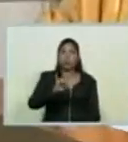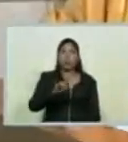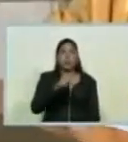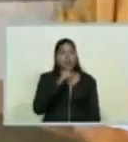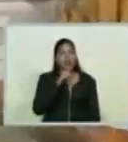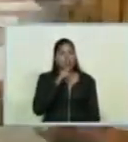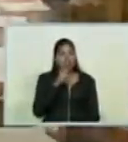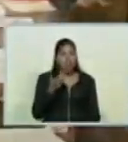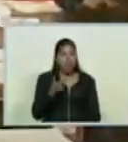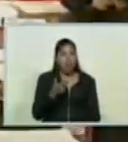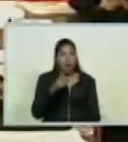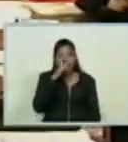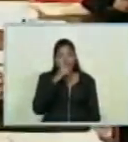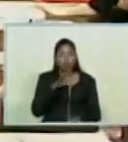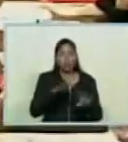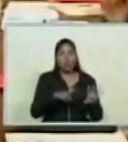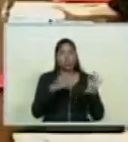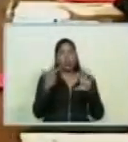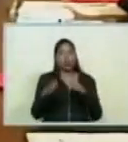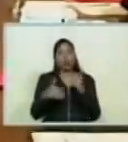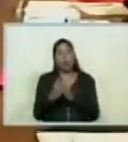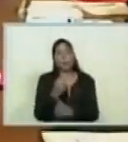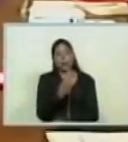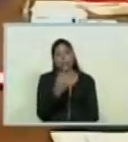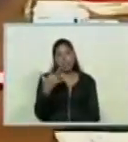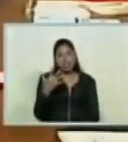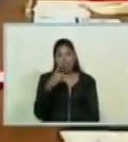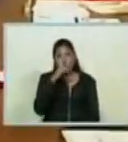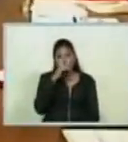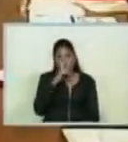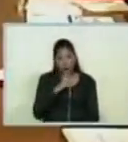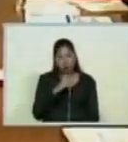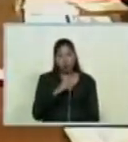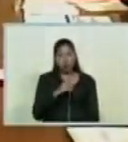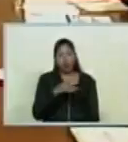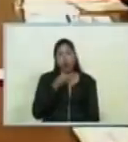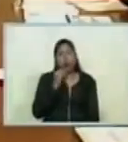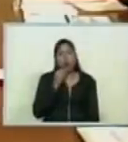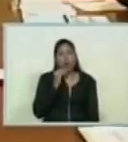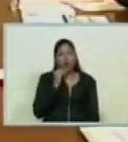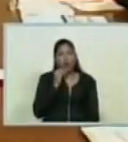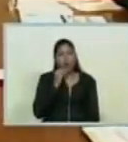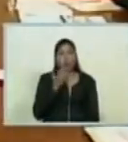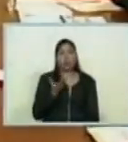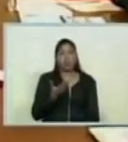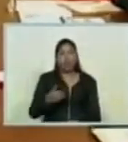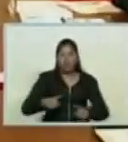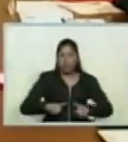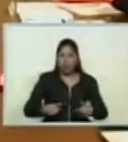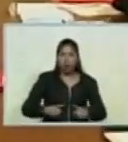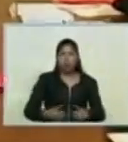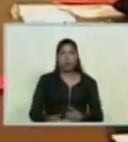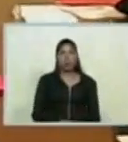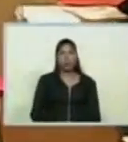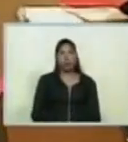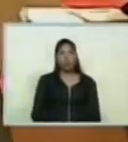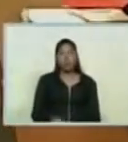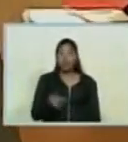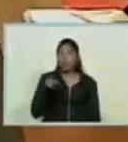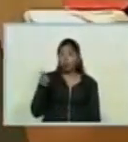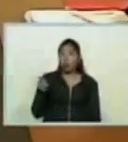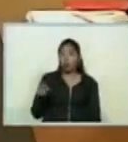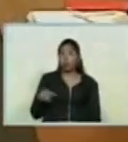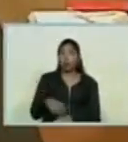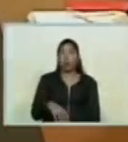de 18 a 25 años. La juventud se está forjando, la juventud, compañera Erika Farías, usted además es jefa del